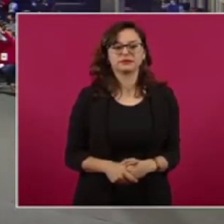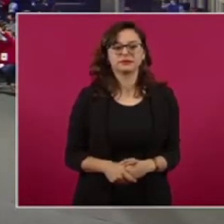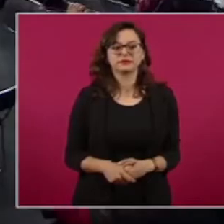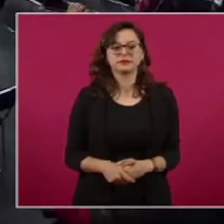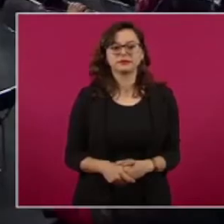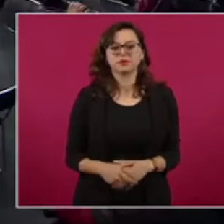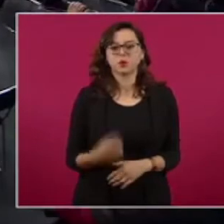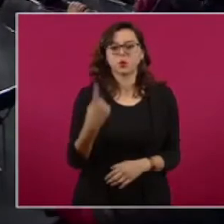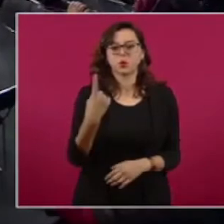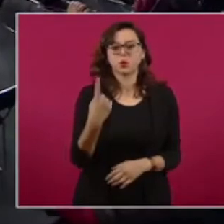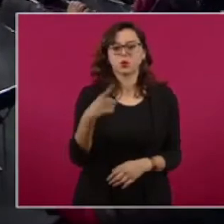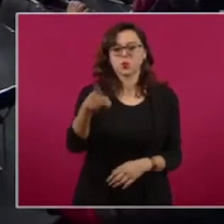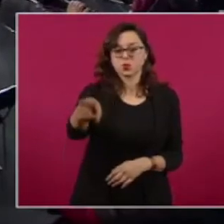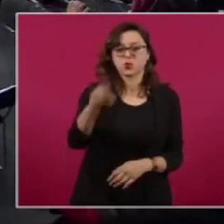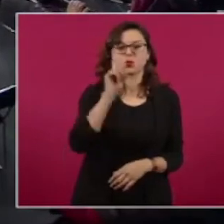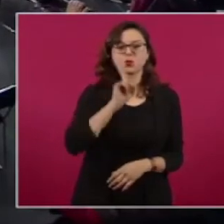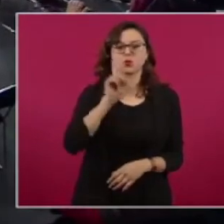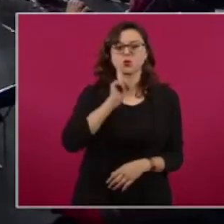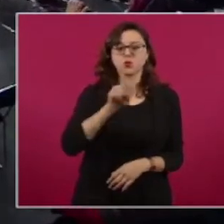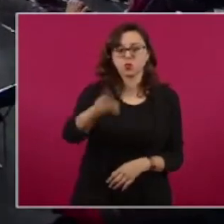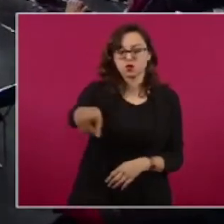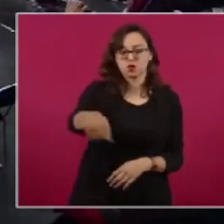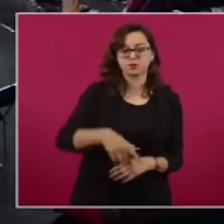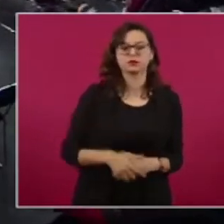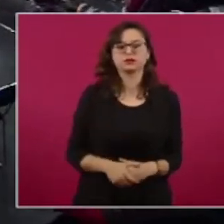A ver, una, la compañera, ¿qué es?